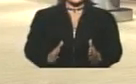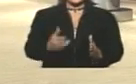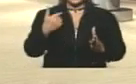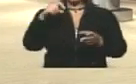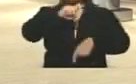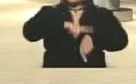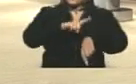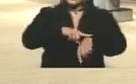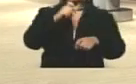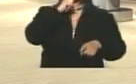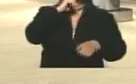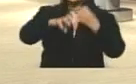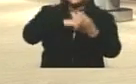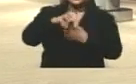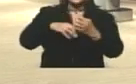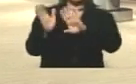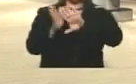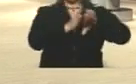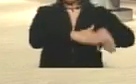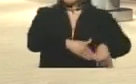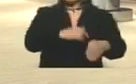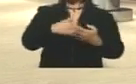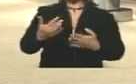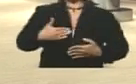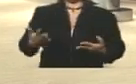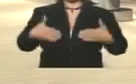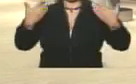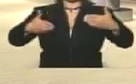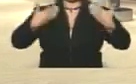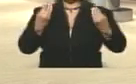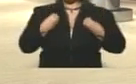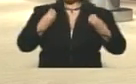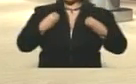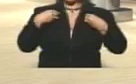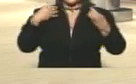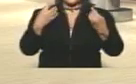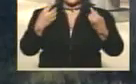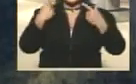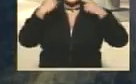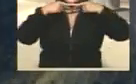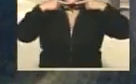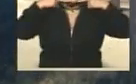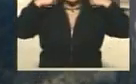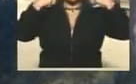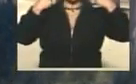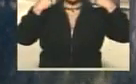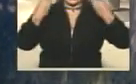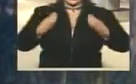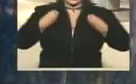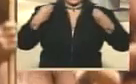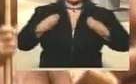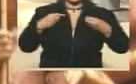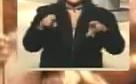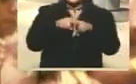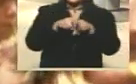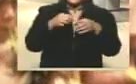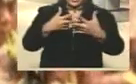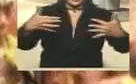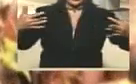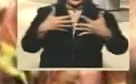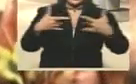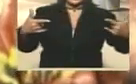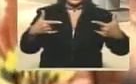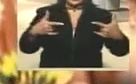estos momentos tan duros y difíciles que ahora nos toca vivir, pues insistimos y le pintamos una gran sonrisa a la vida, siendo el vivo ejemplo de